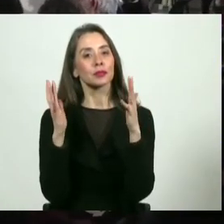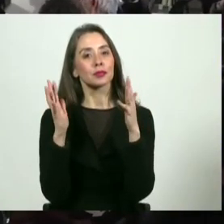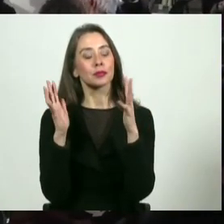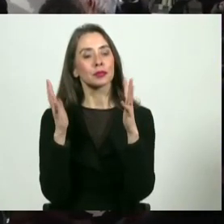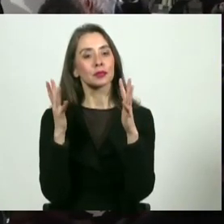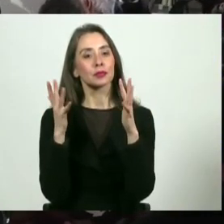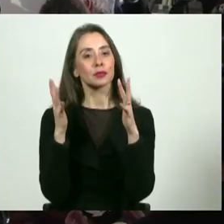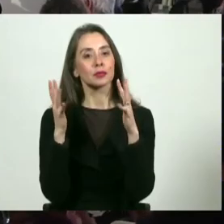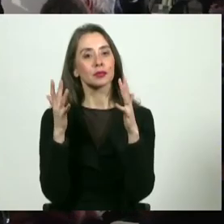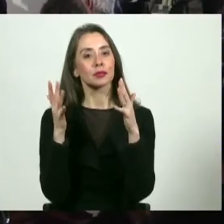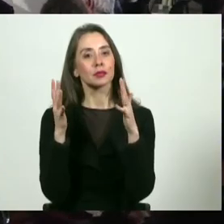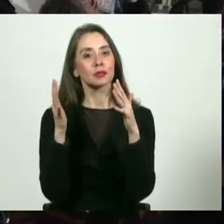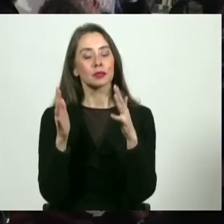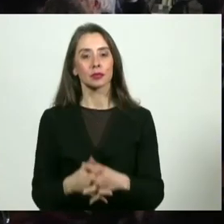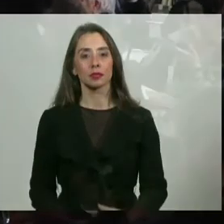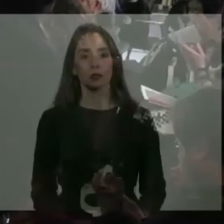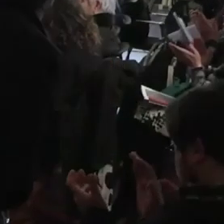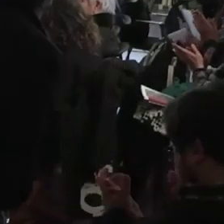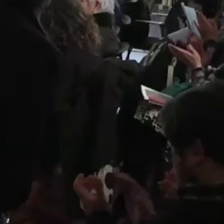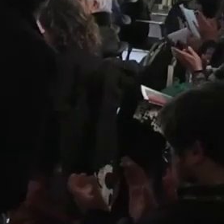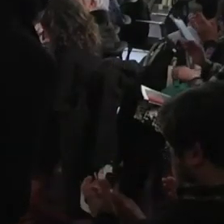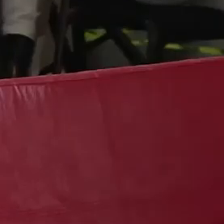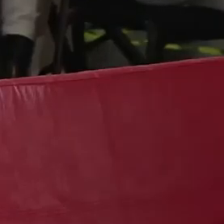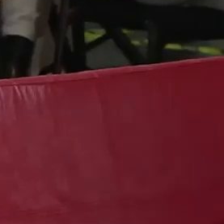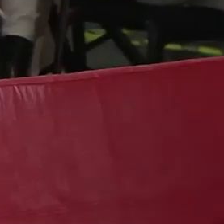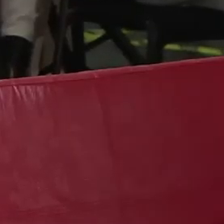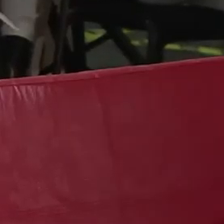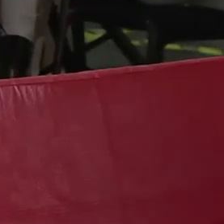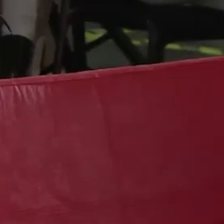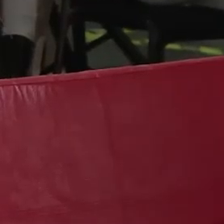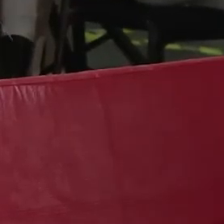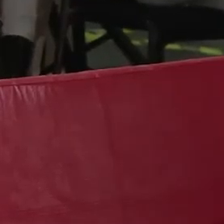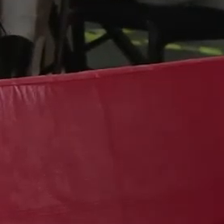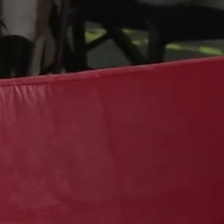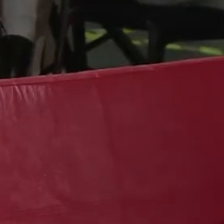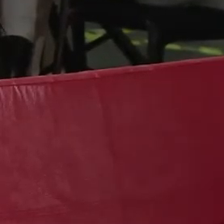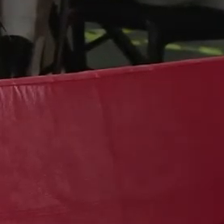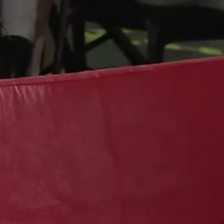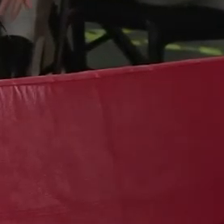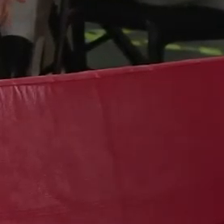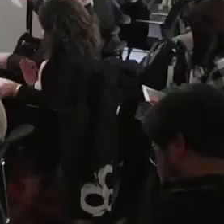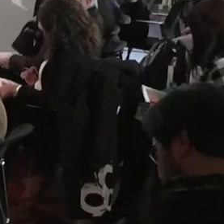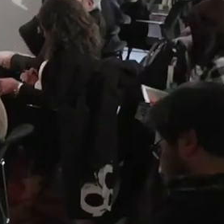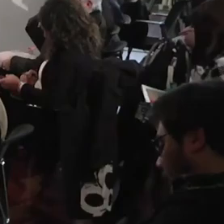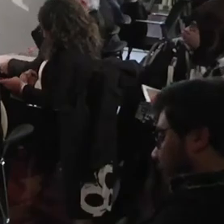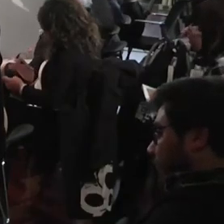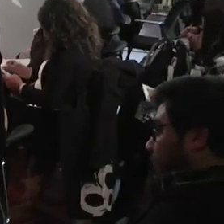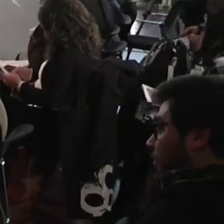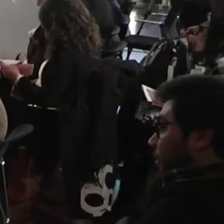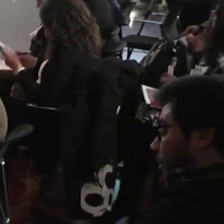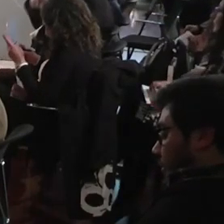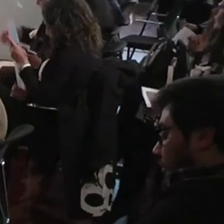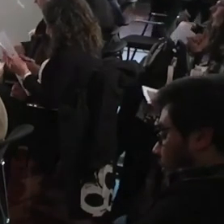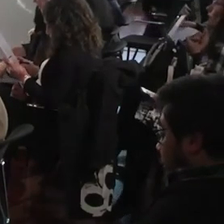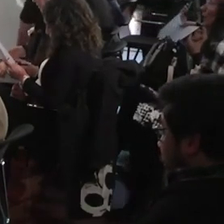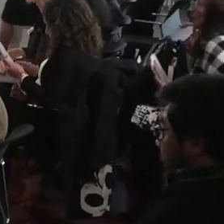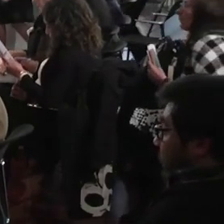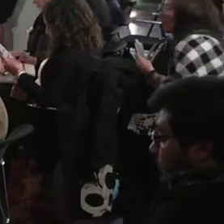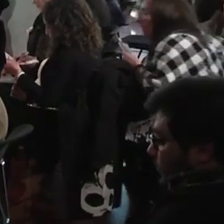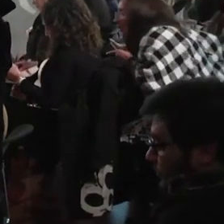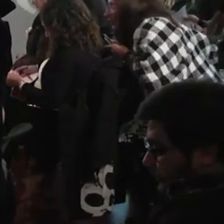hacia una legislación y una cultura del derecho a la inclusión. Mis felicitaciones a los organizadores de